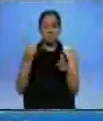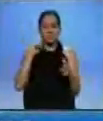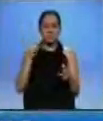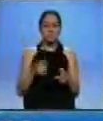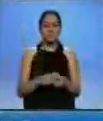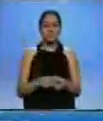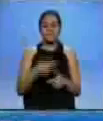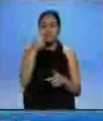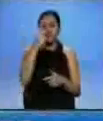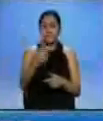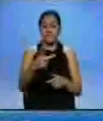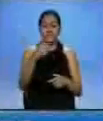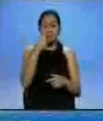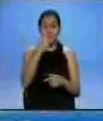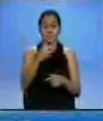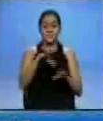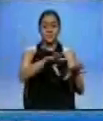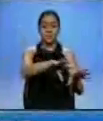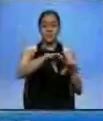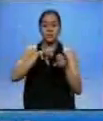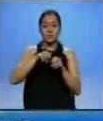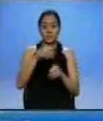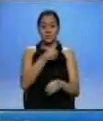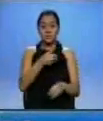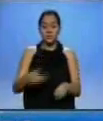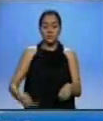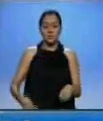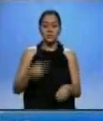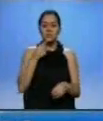Las imágenes del rescate del presidente